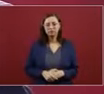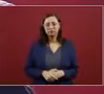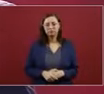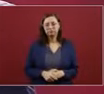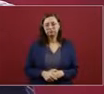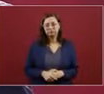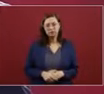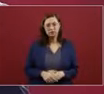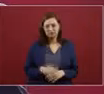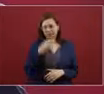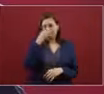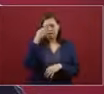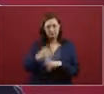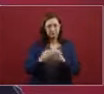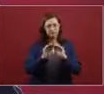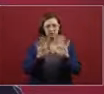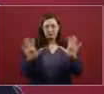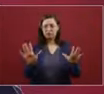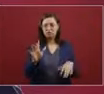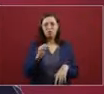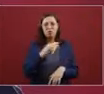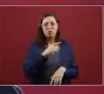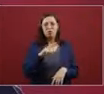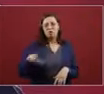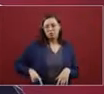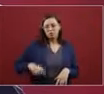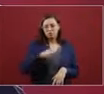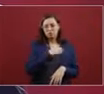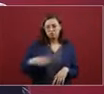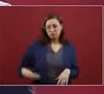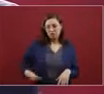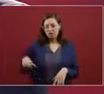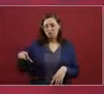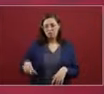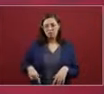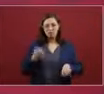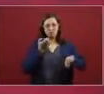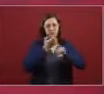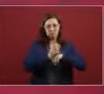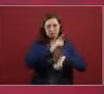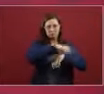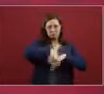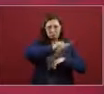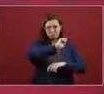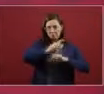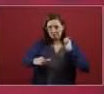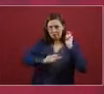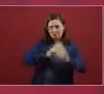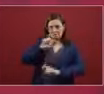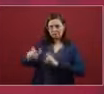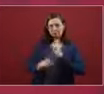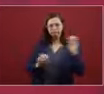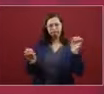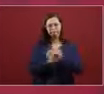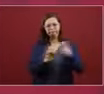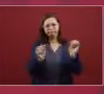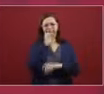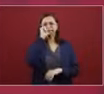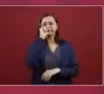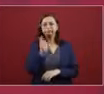ningún gasto para gobiernos municipales, gobiernos estatales, aunque todos tenemos que actuar